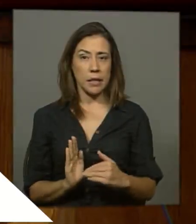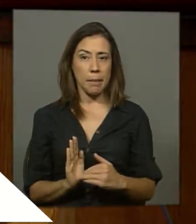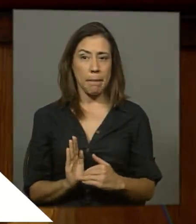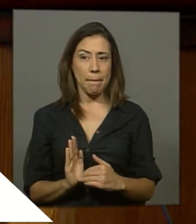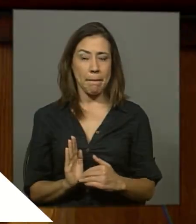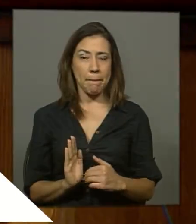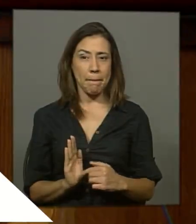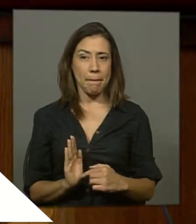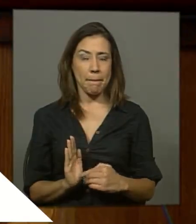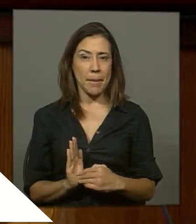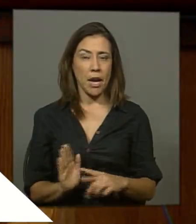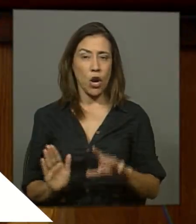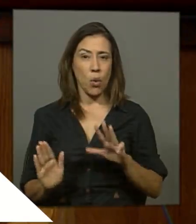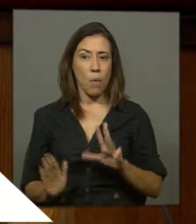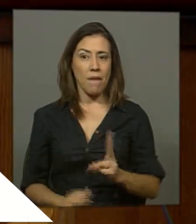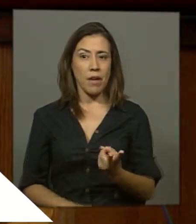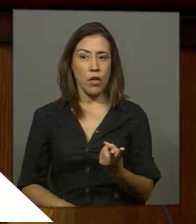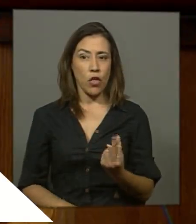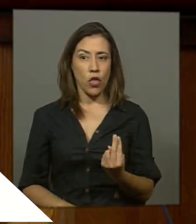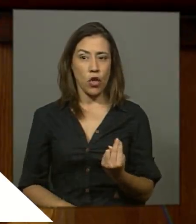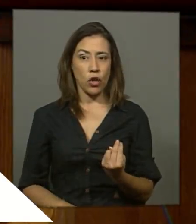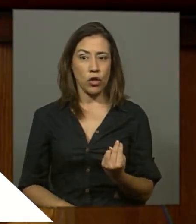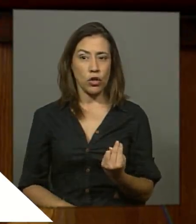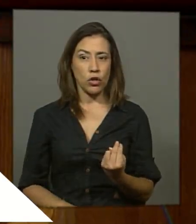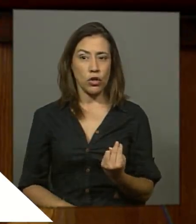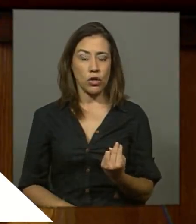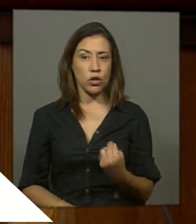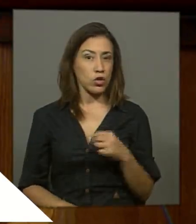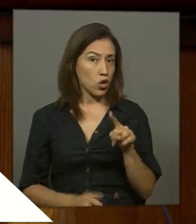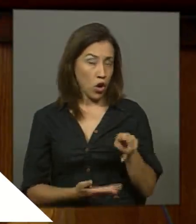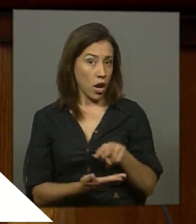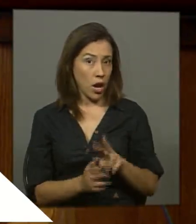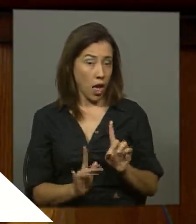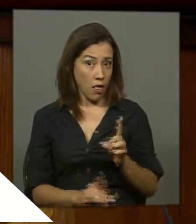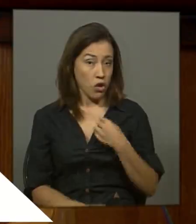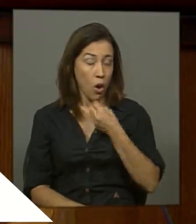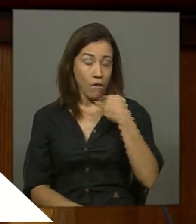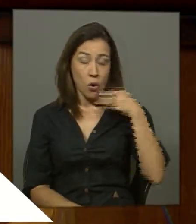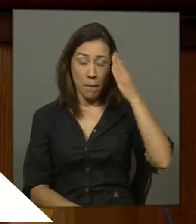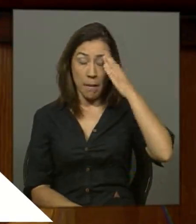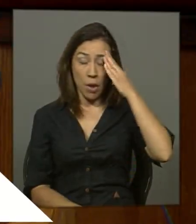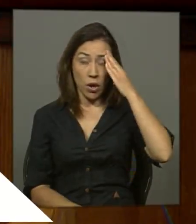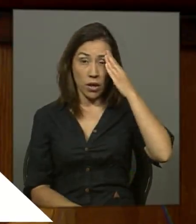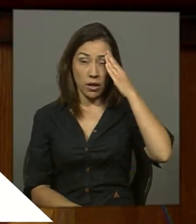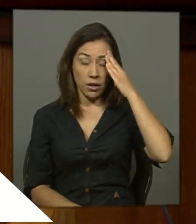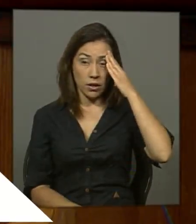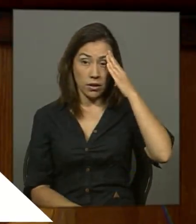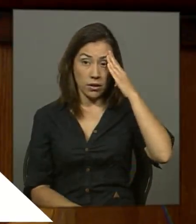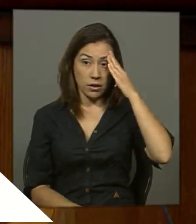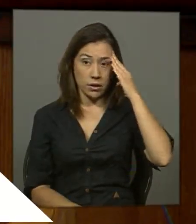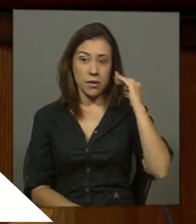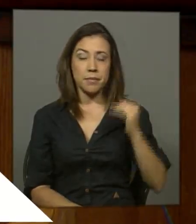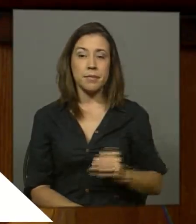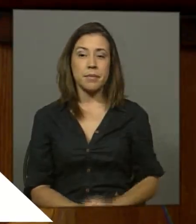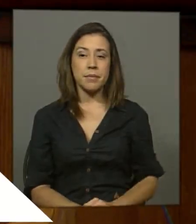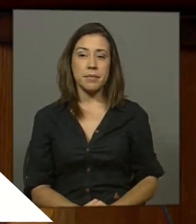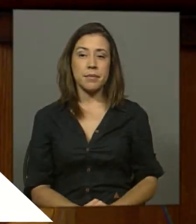7000 912 sin leer se lo estoy diciendo de memoria ahí